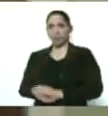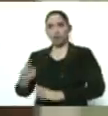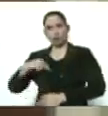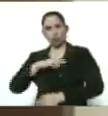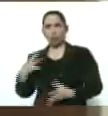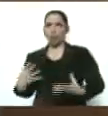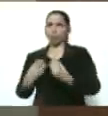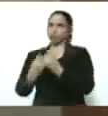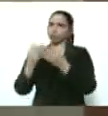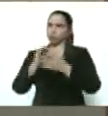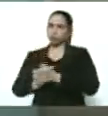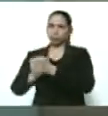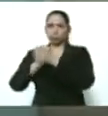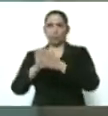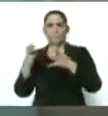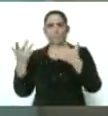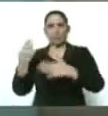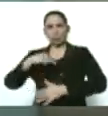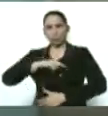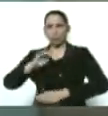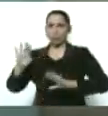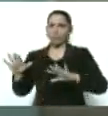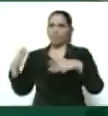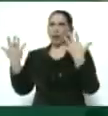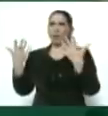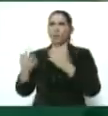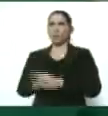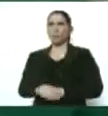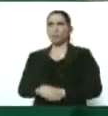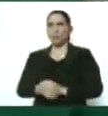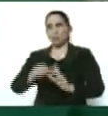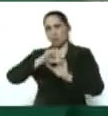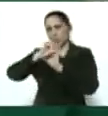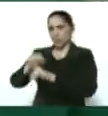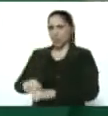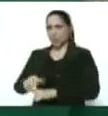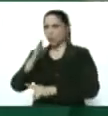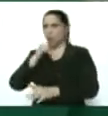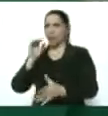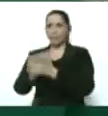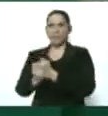juntos, unidos de la mano, y que vamos a lograr derrotar a este enemigo